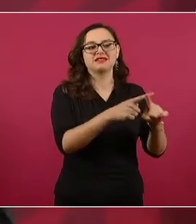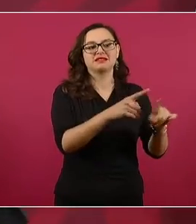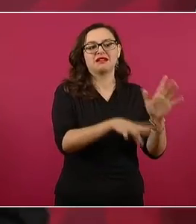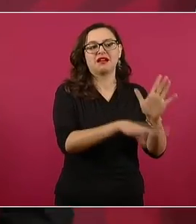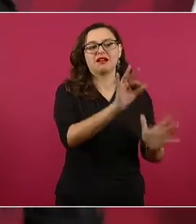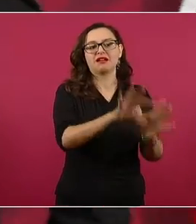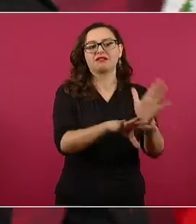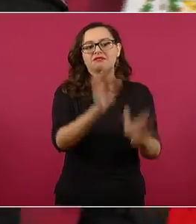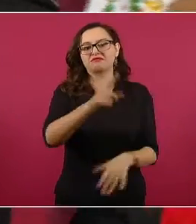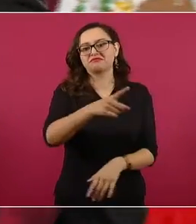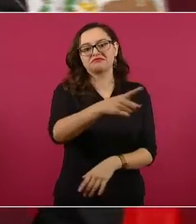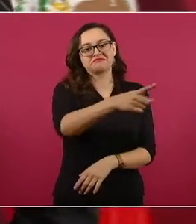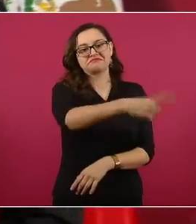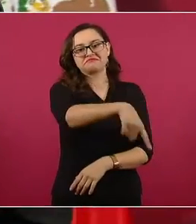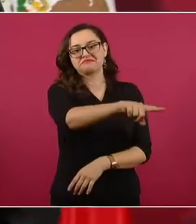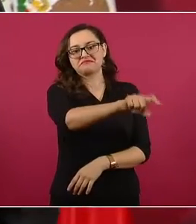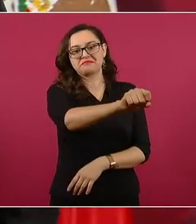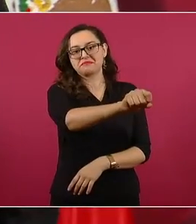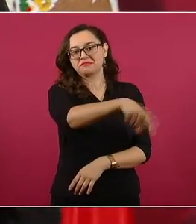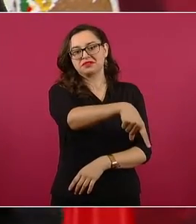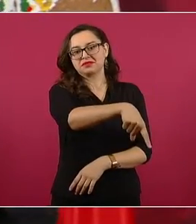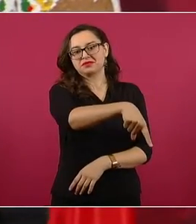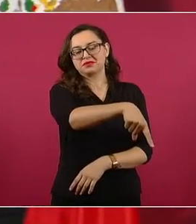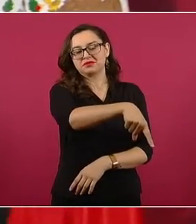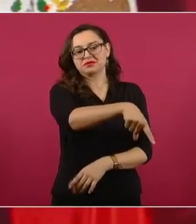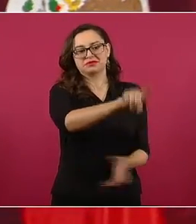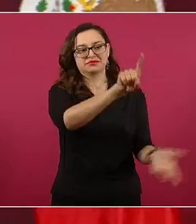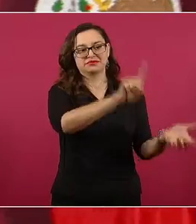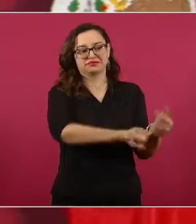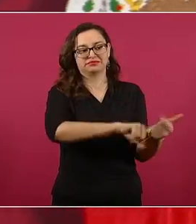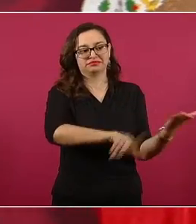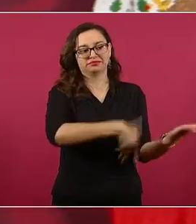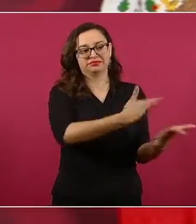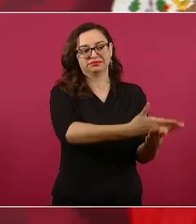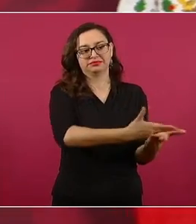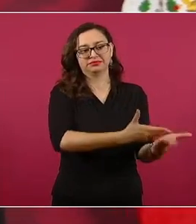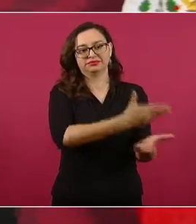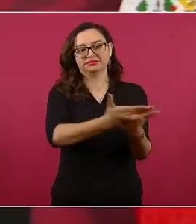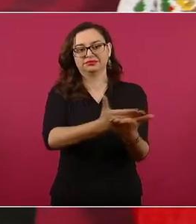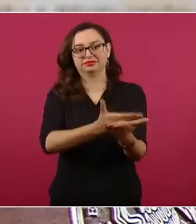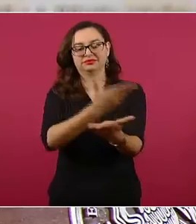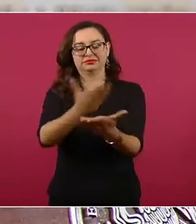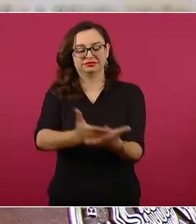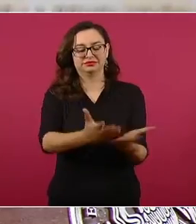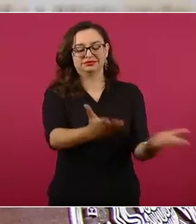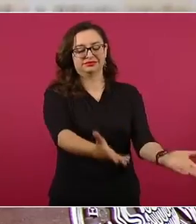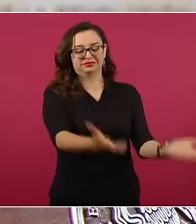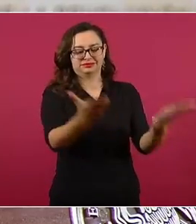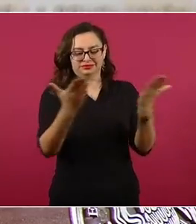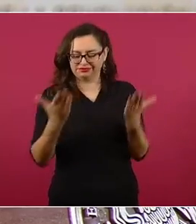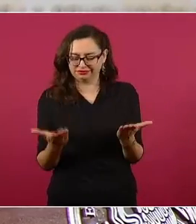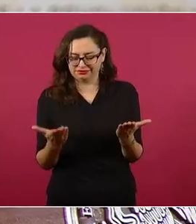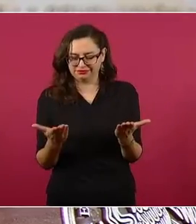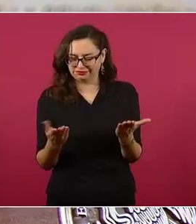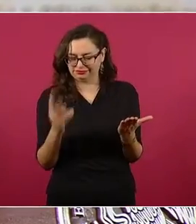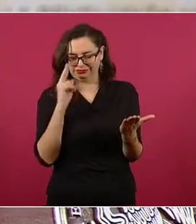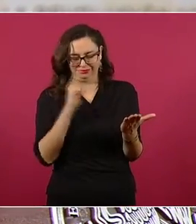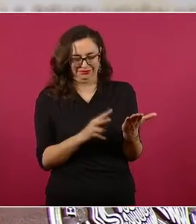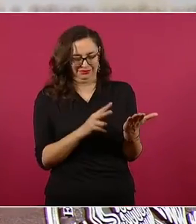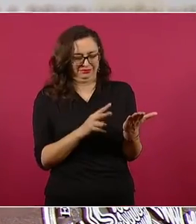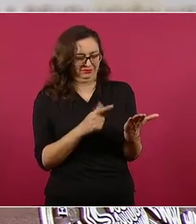sesgada la propuesta, porque son puros